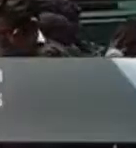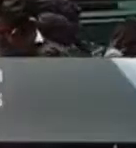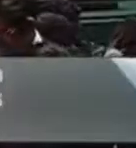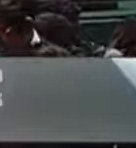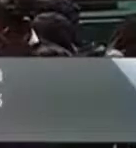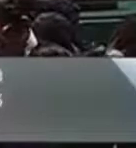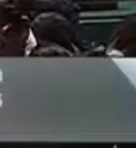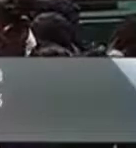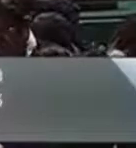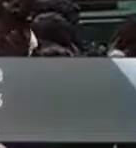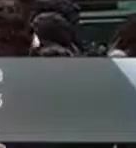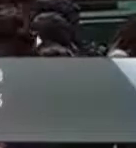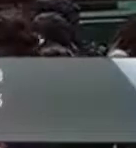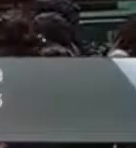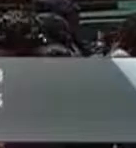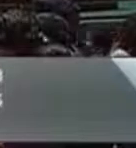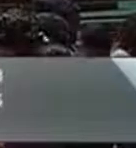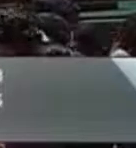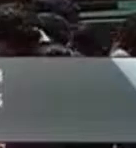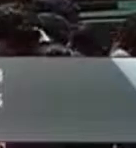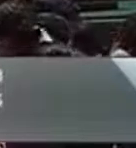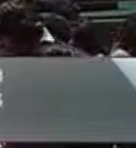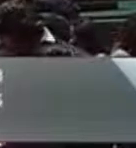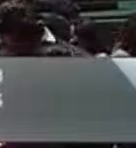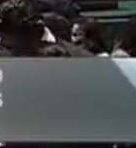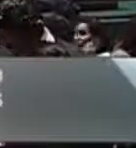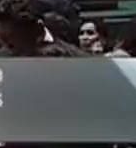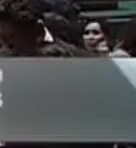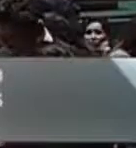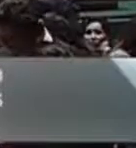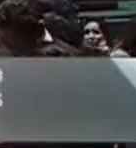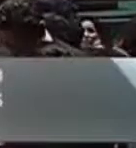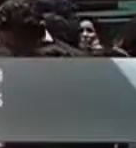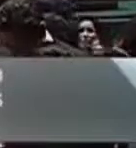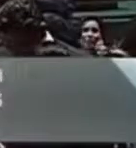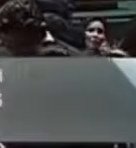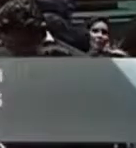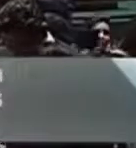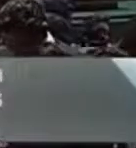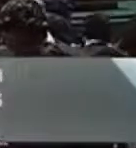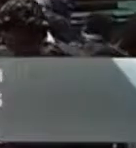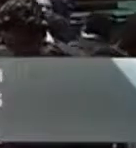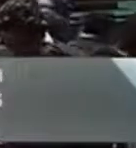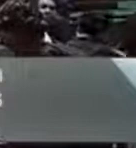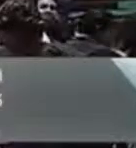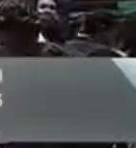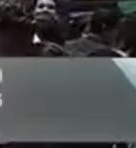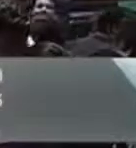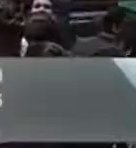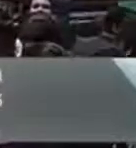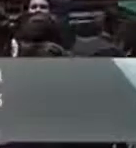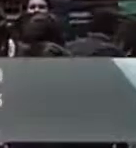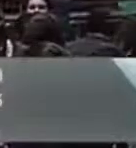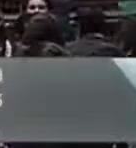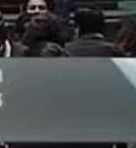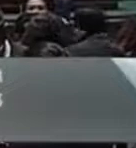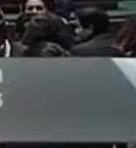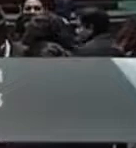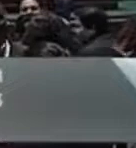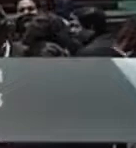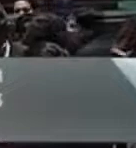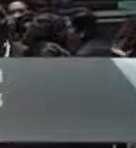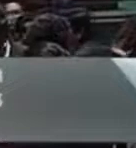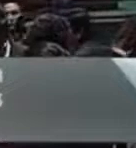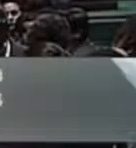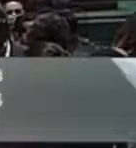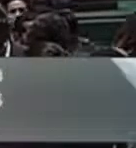Con su venia, diputado presidente, la Convención contra la Tortura y otros tratos o penas crueles, inhumanos o degradantes, así